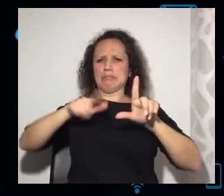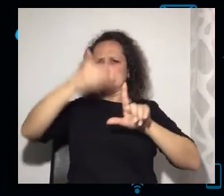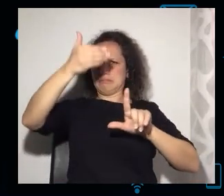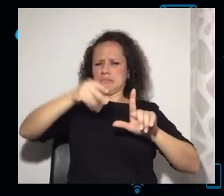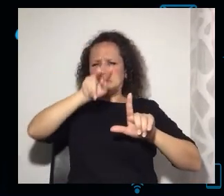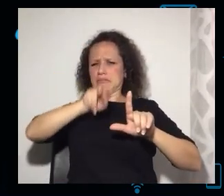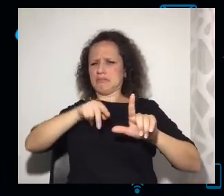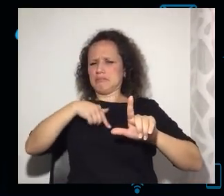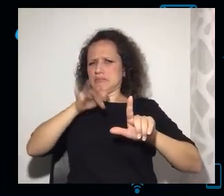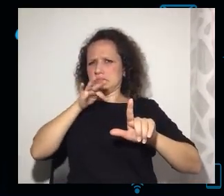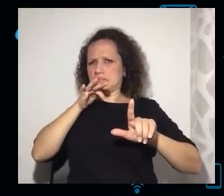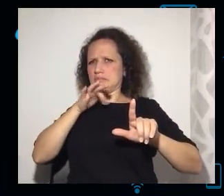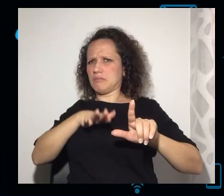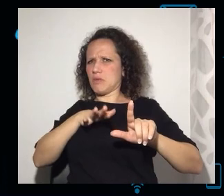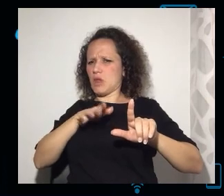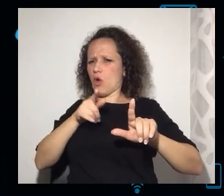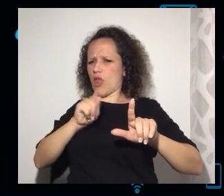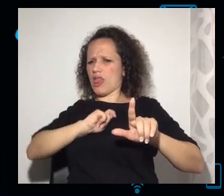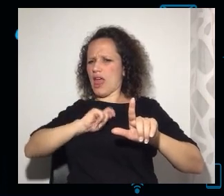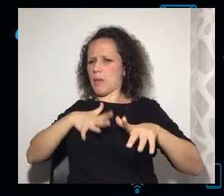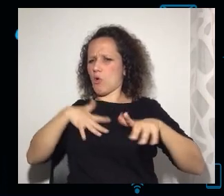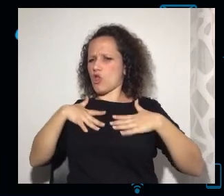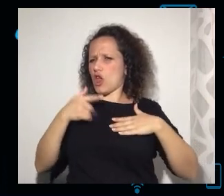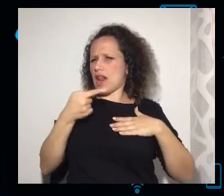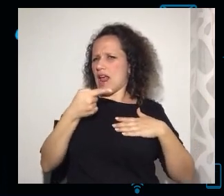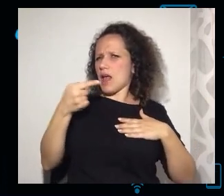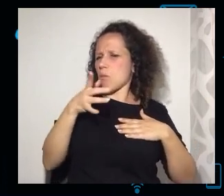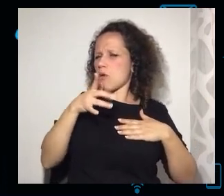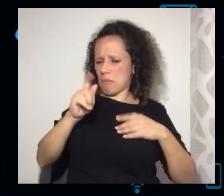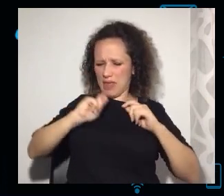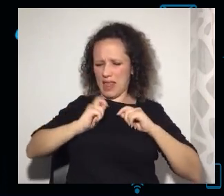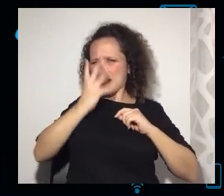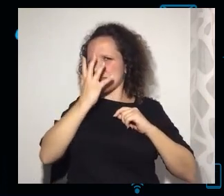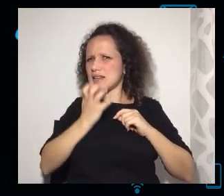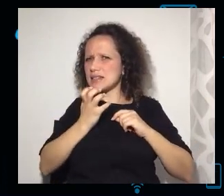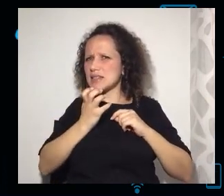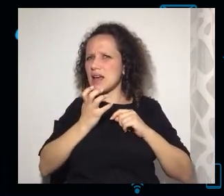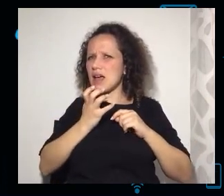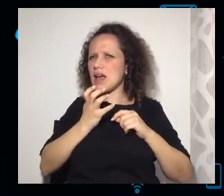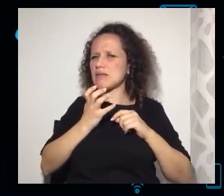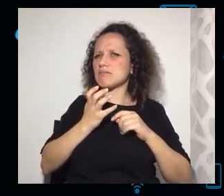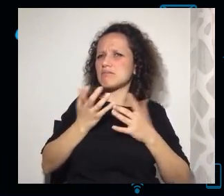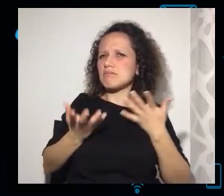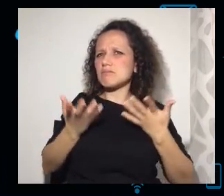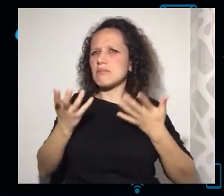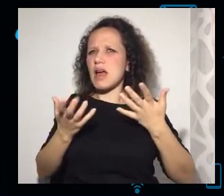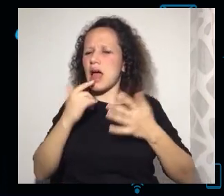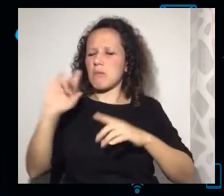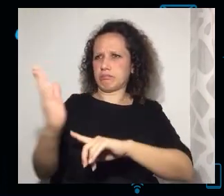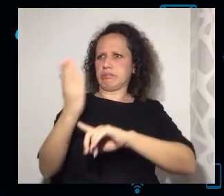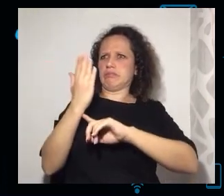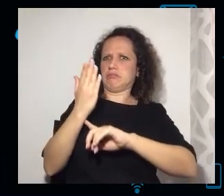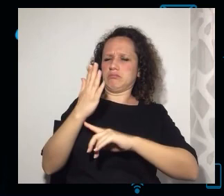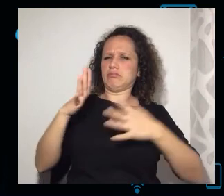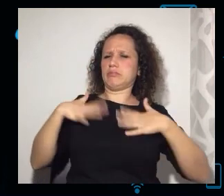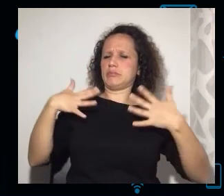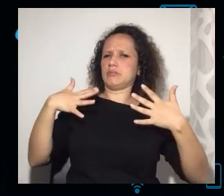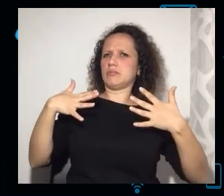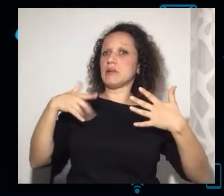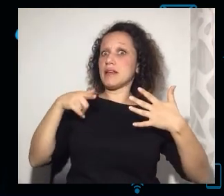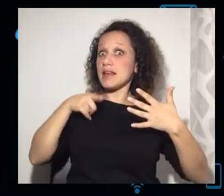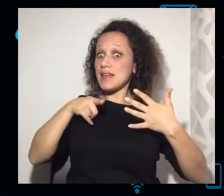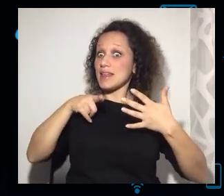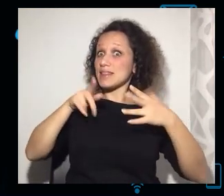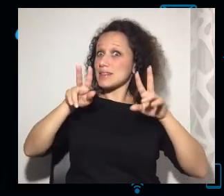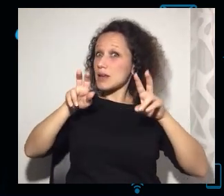no sé una emoción negativa no porque nos ha entristecido que nos llegará así sin presentación de todas esas cosas